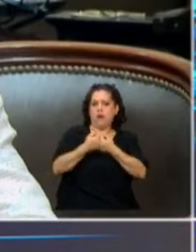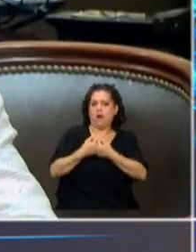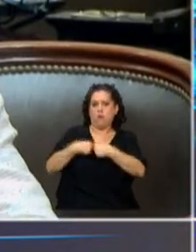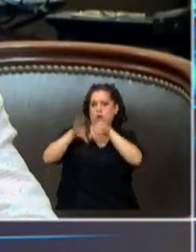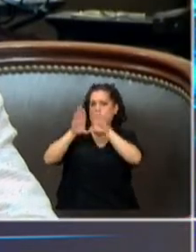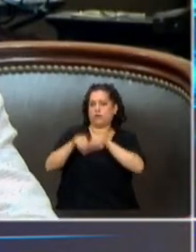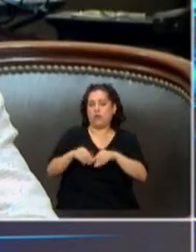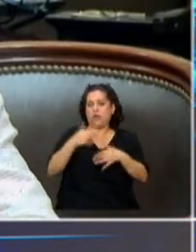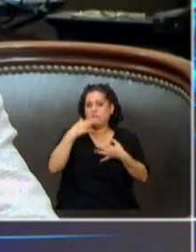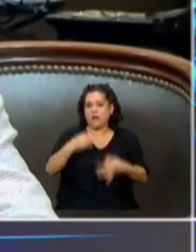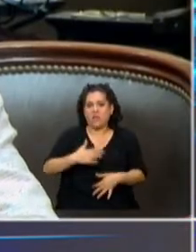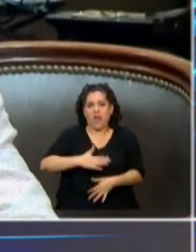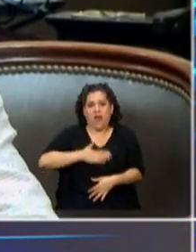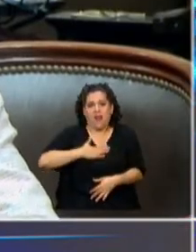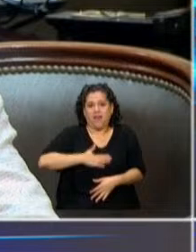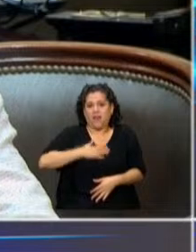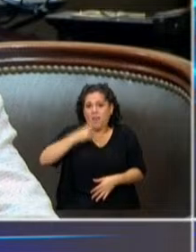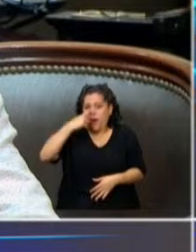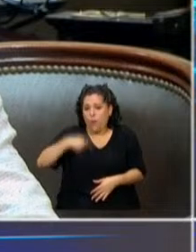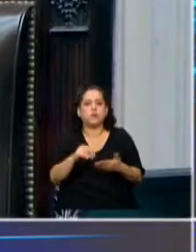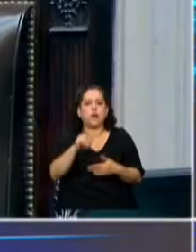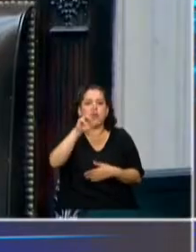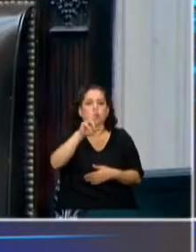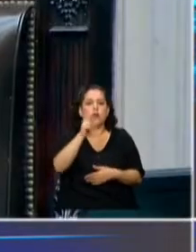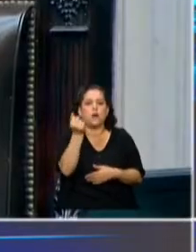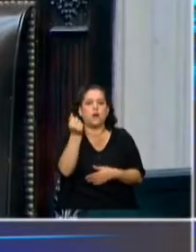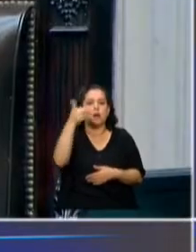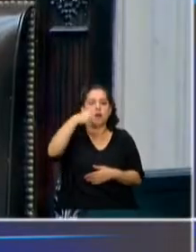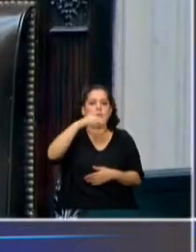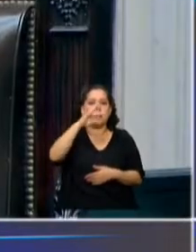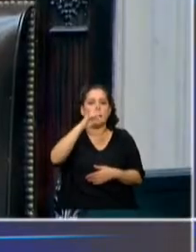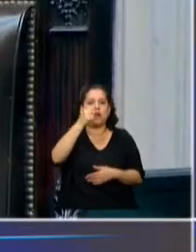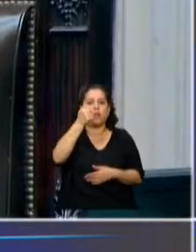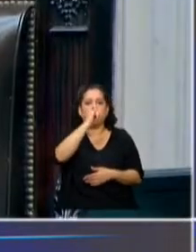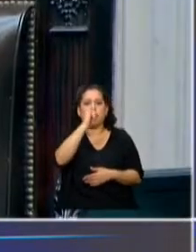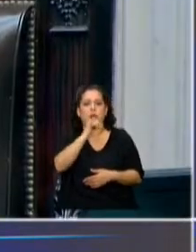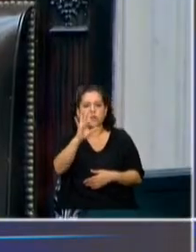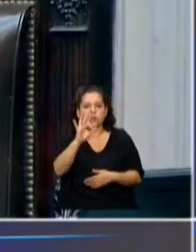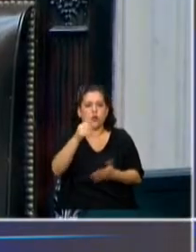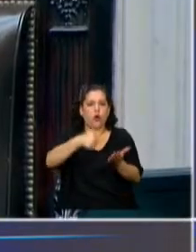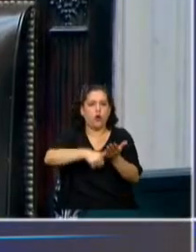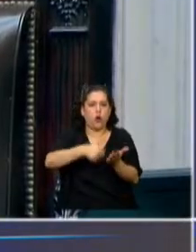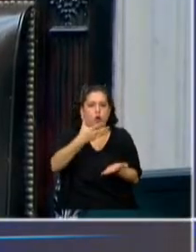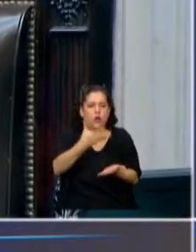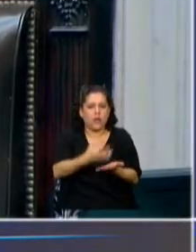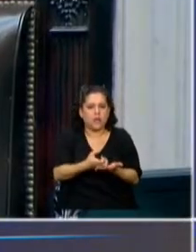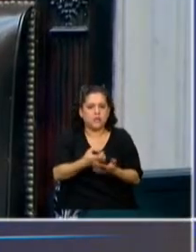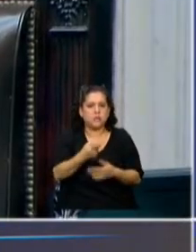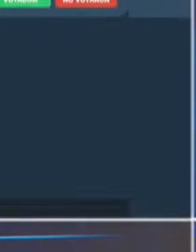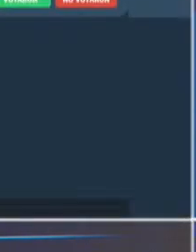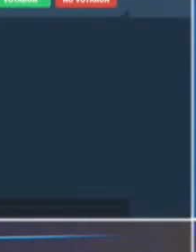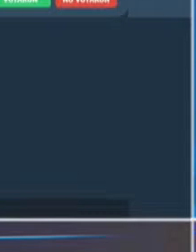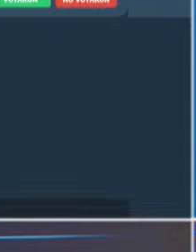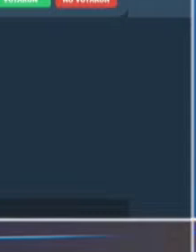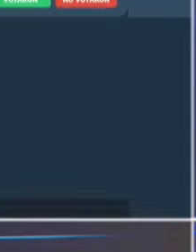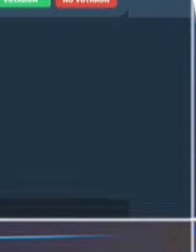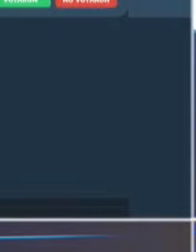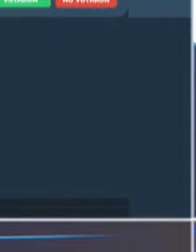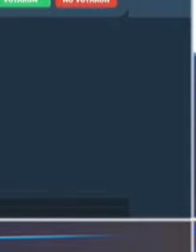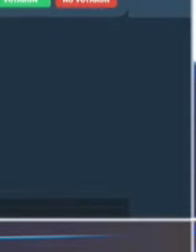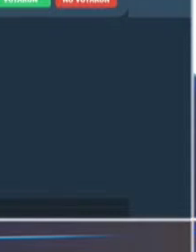tan fácil. No todo es tan fácil y creo que, bueno, fue el primer examen para Martín Menem en un contexto